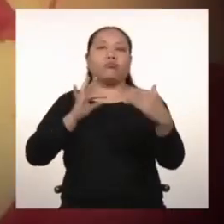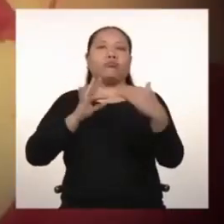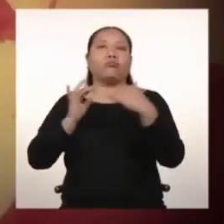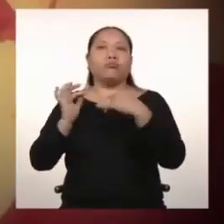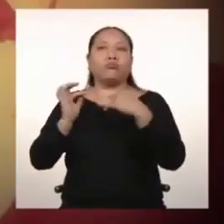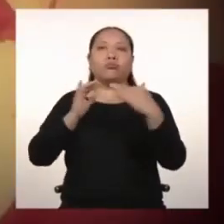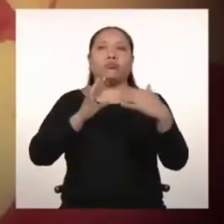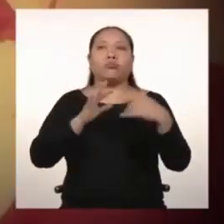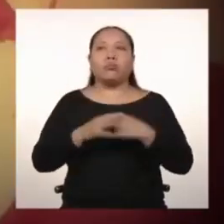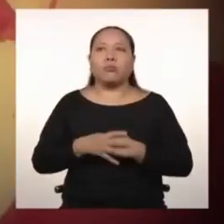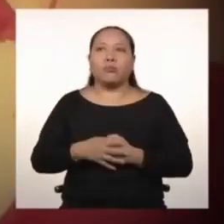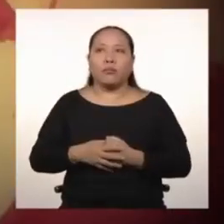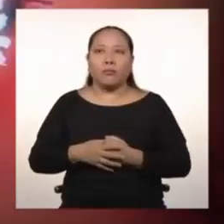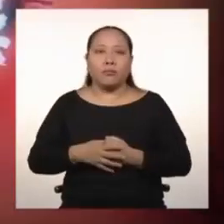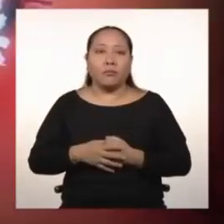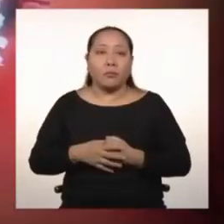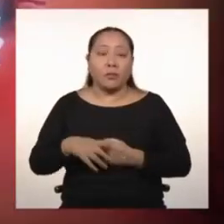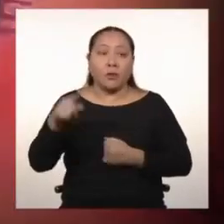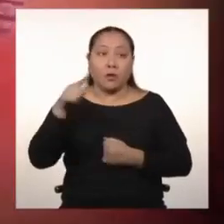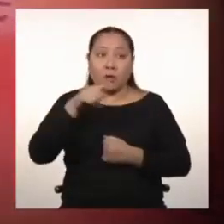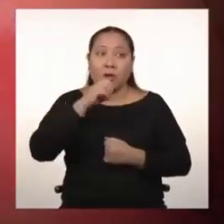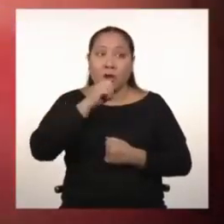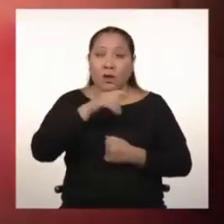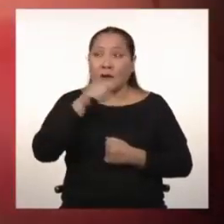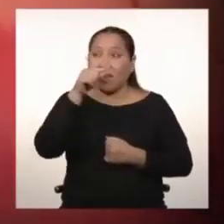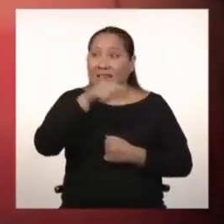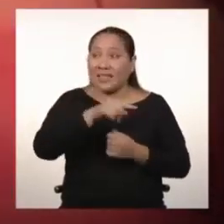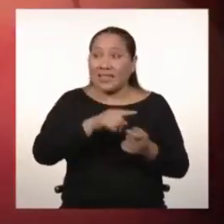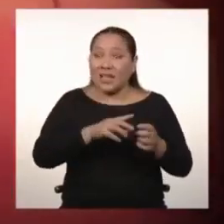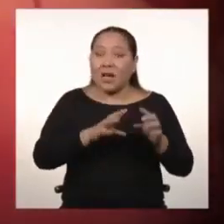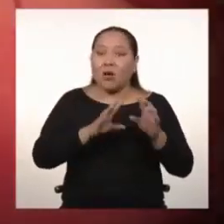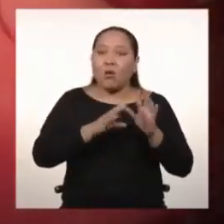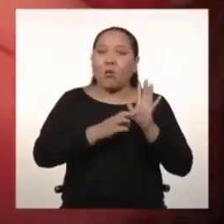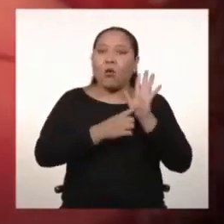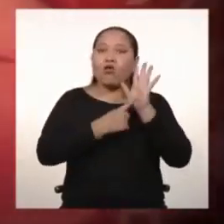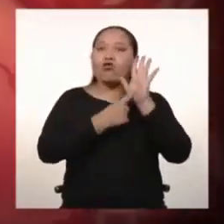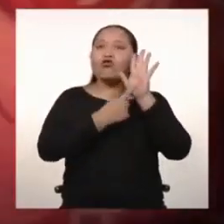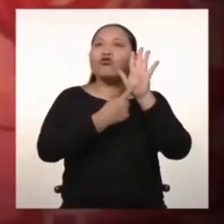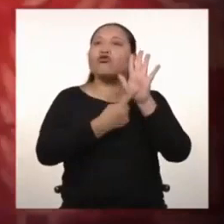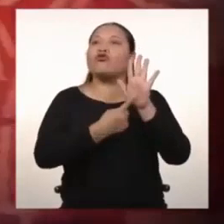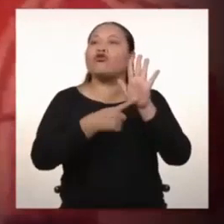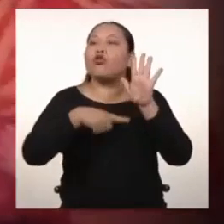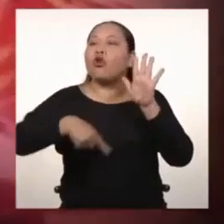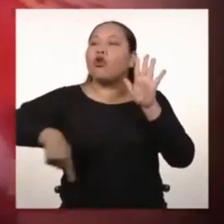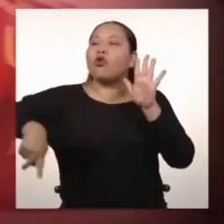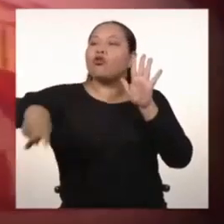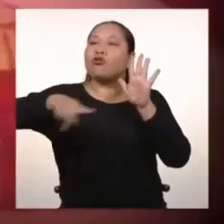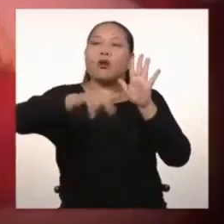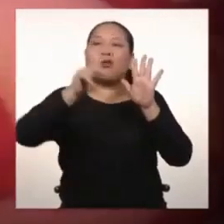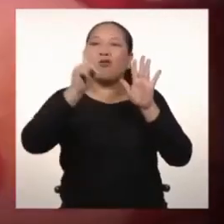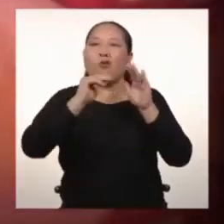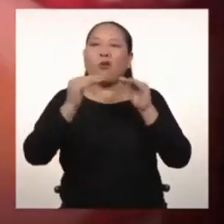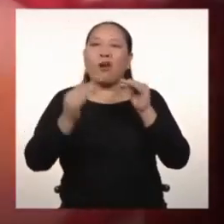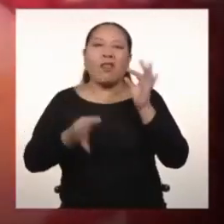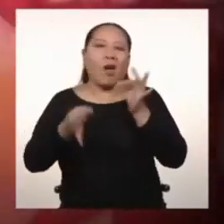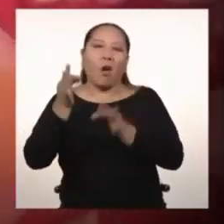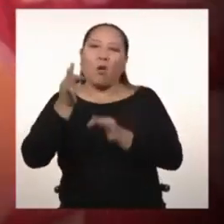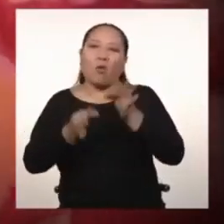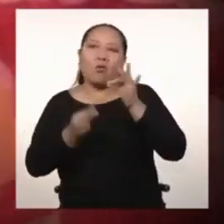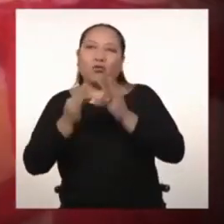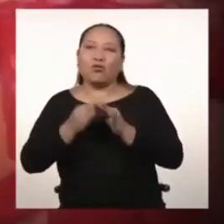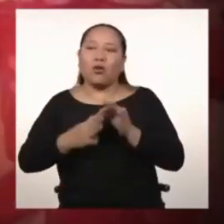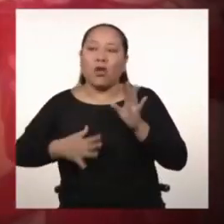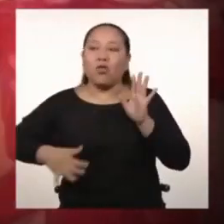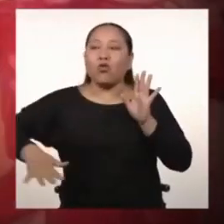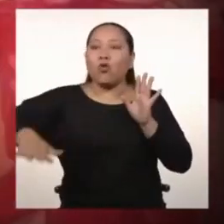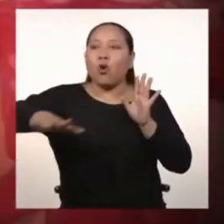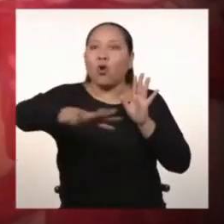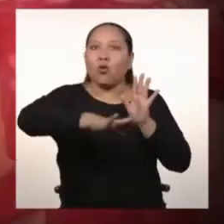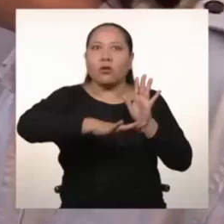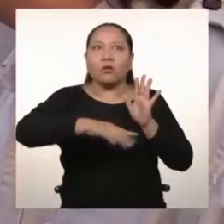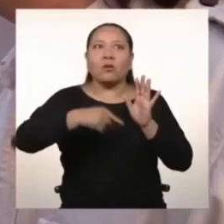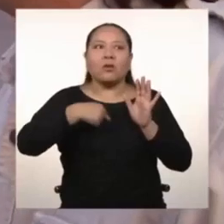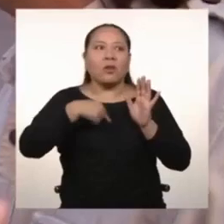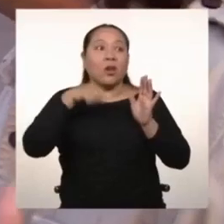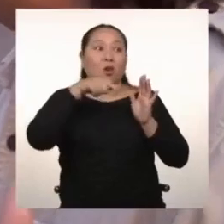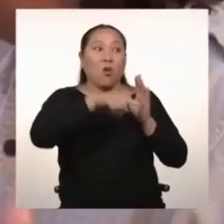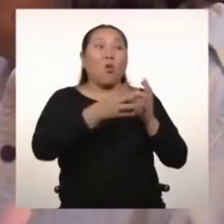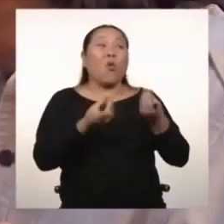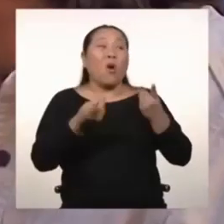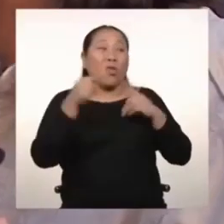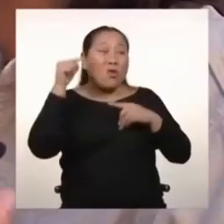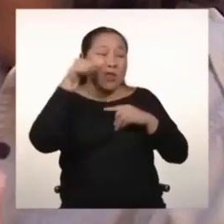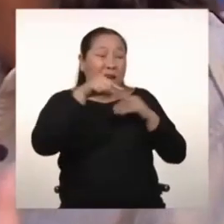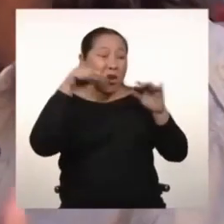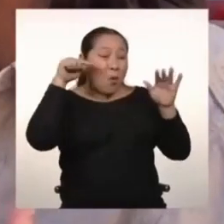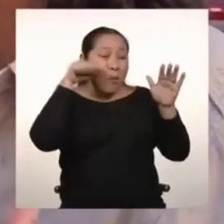realidad lo que hizo Túpac Amaru fue visibilizar un poquito esta injusticia. Exacto. Para todo el mundo. Exacto. O sea que su muerte...